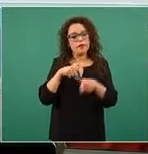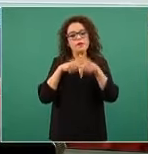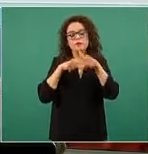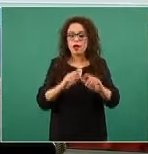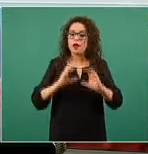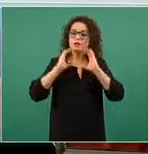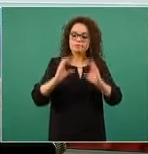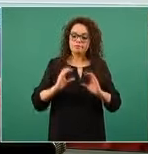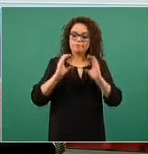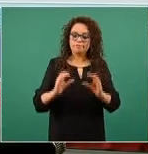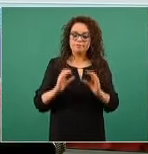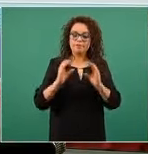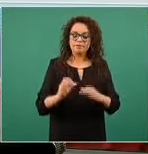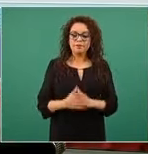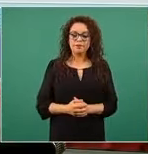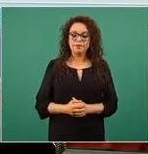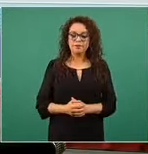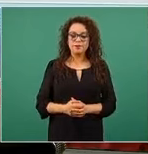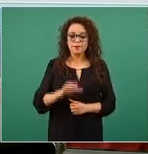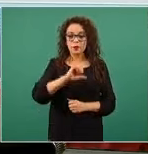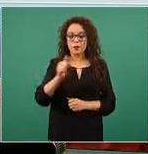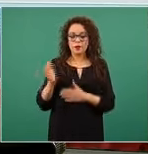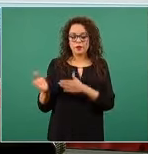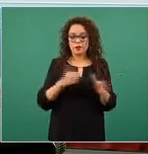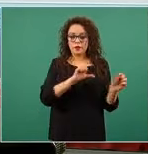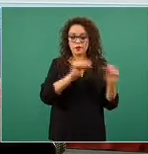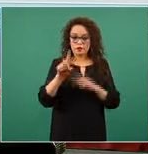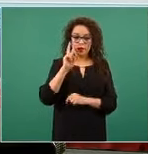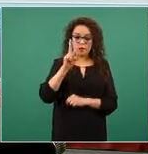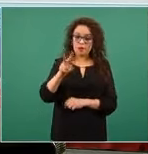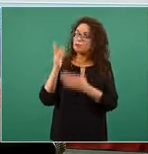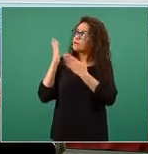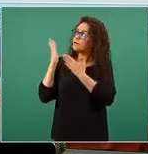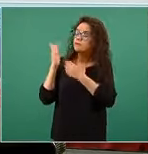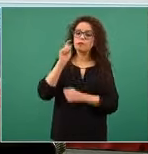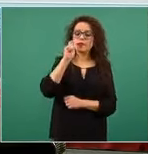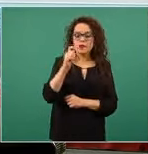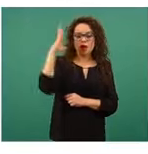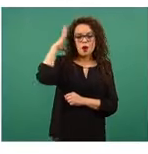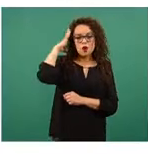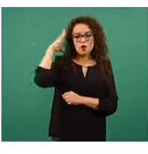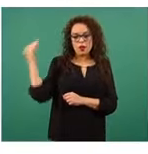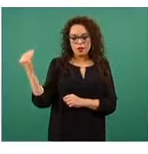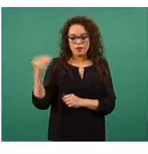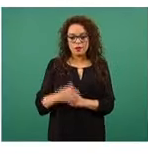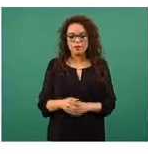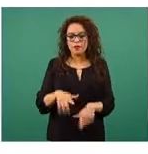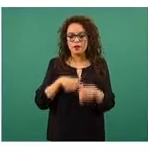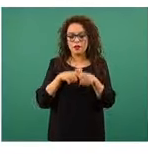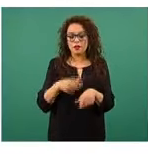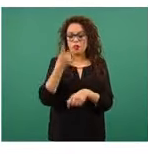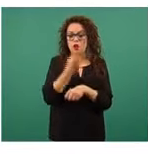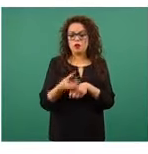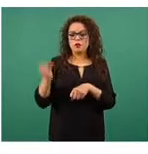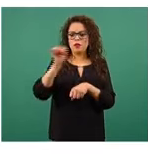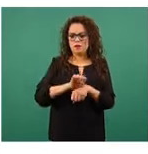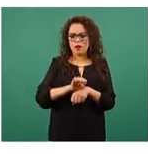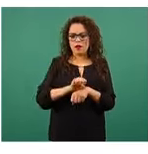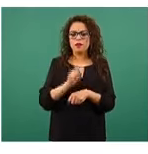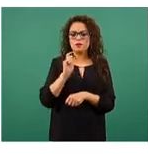Si vemos la siguiente diapositiva, vamos a tener a Colima, también 2 semanas en donde ya la tendencia ha